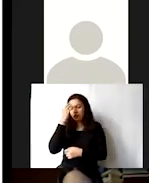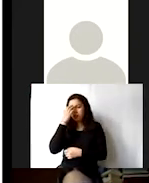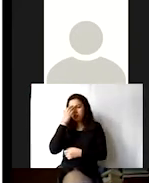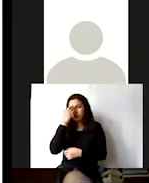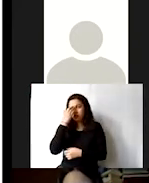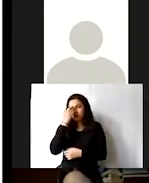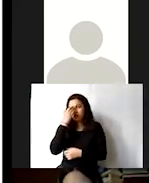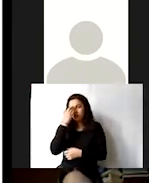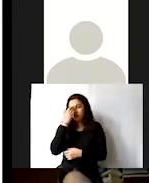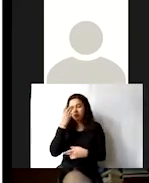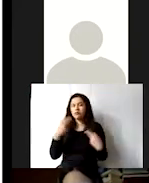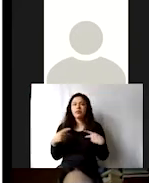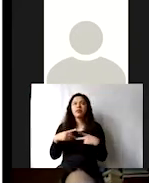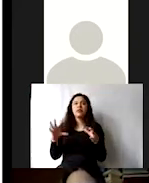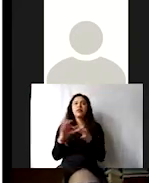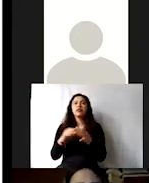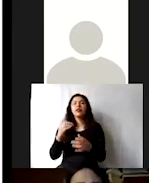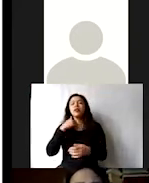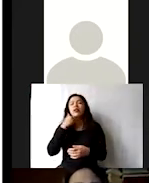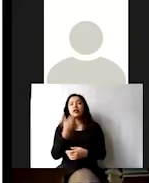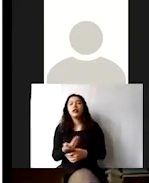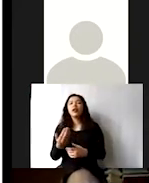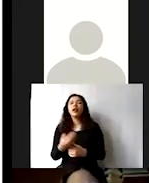si alguien nos quiera compartir algo al respecto de esto.